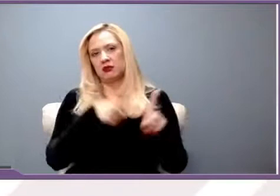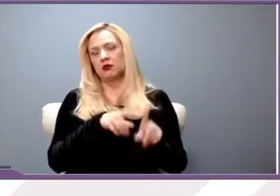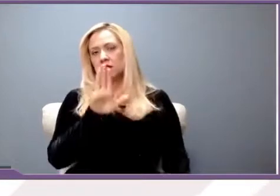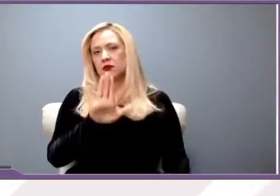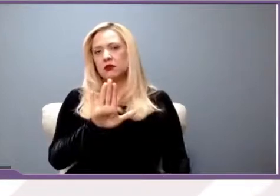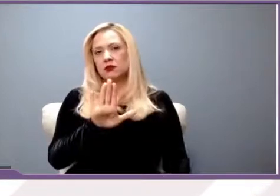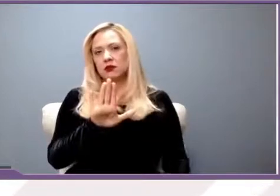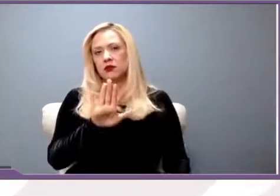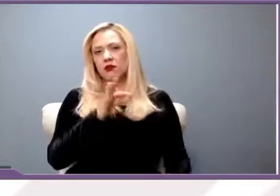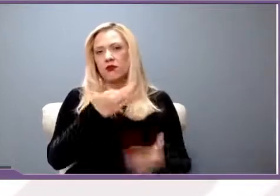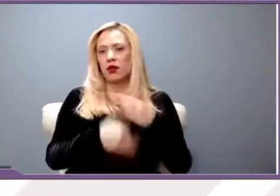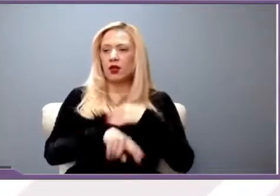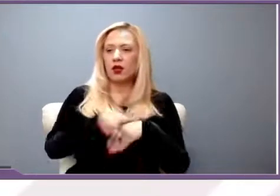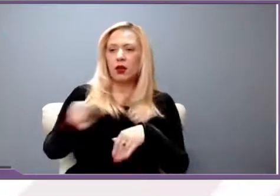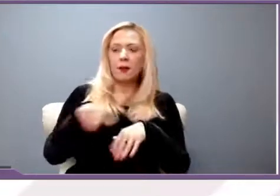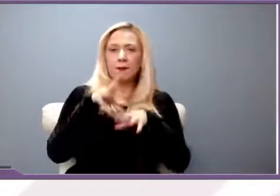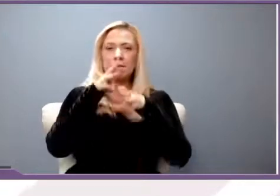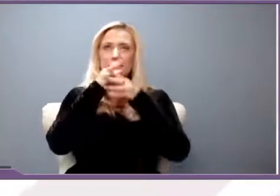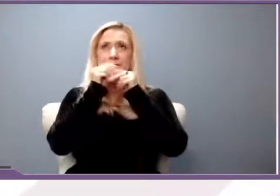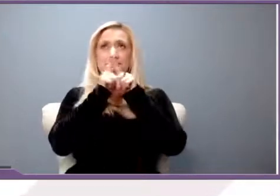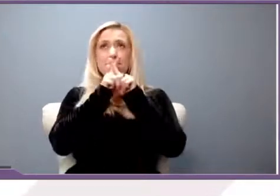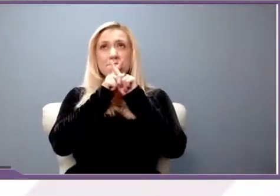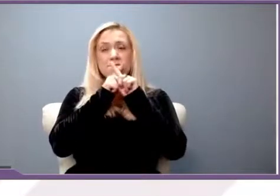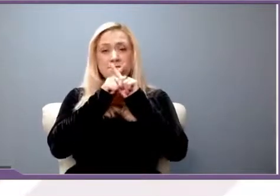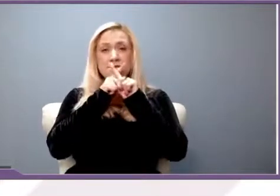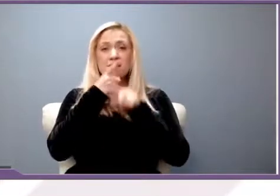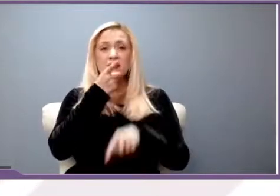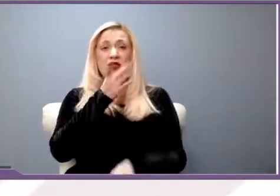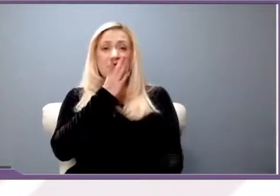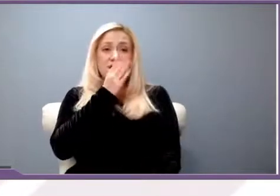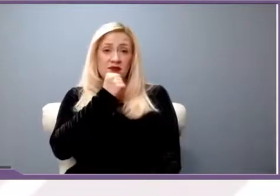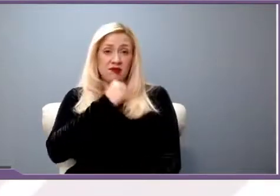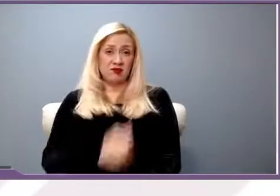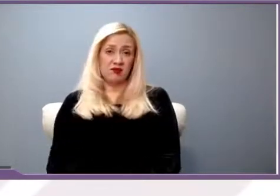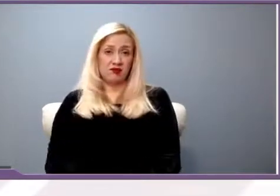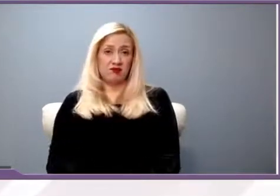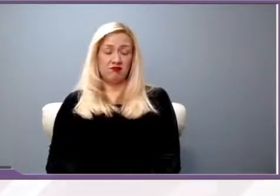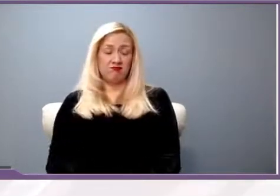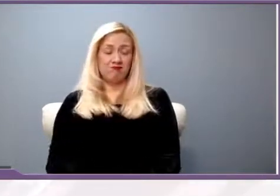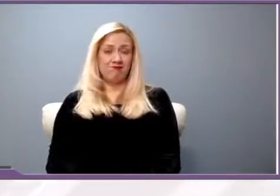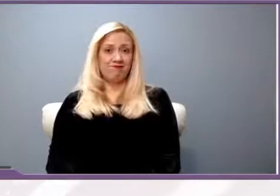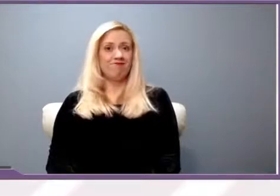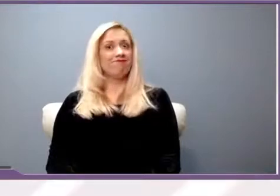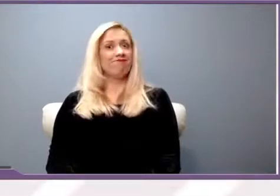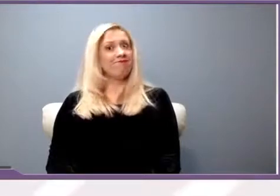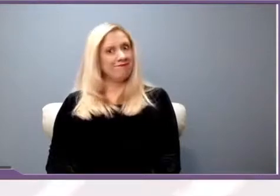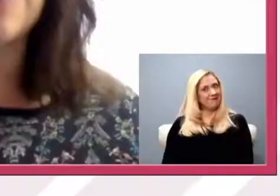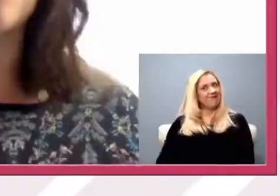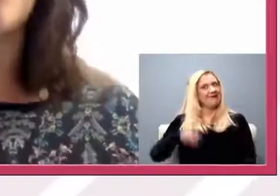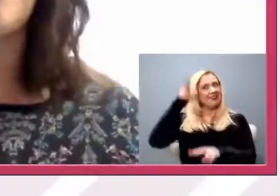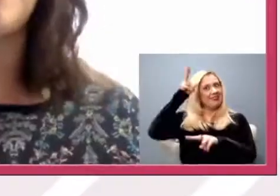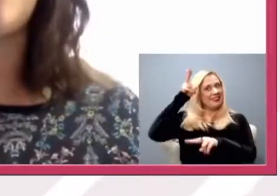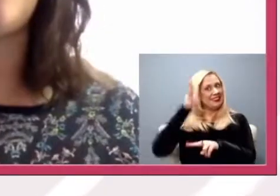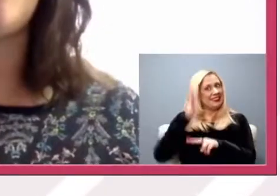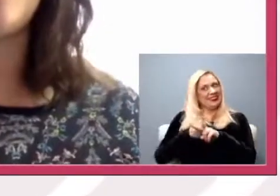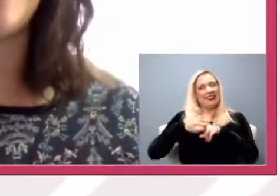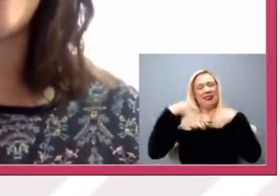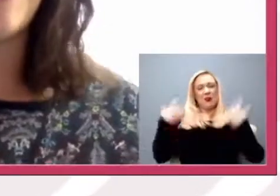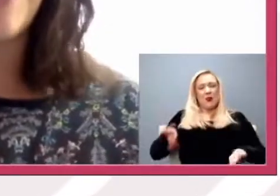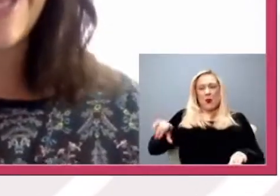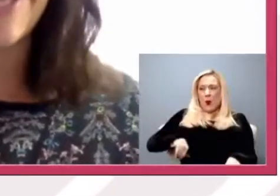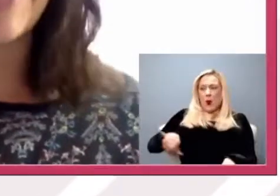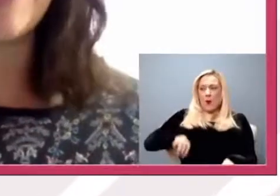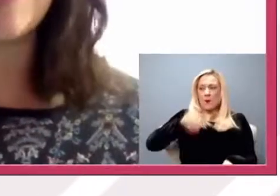dejas en silencio a las demás personas. Muchísimas gracias, Ichel. Tenemos que cerrar este bloque, pero regresamos con la participación